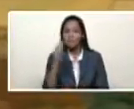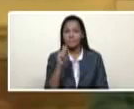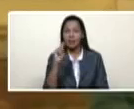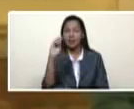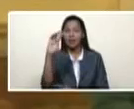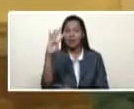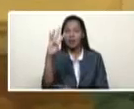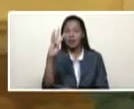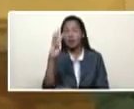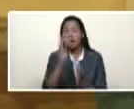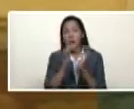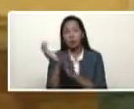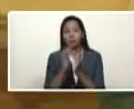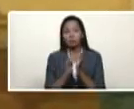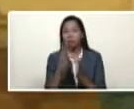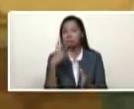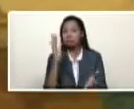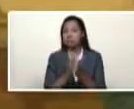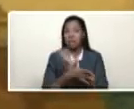4. Se va el mes de abril.